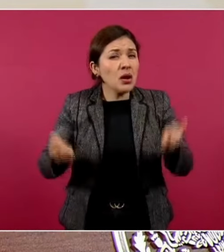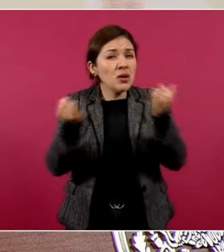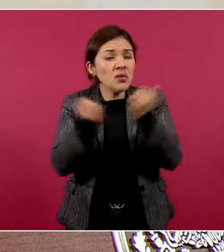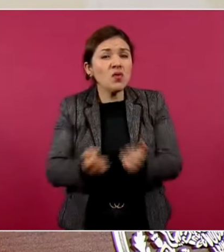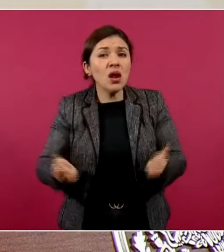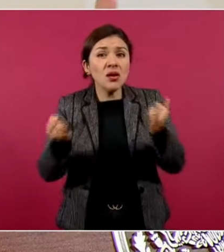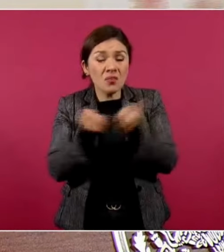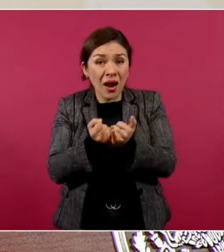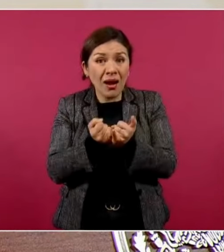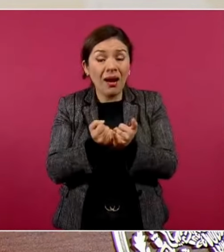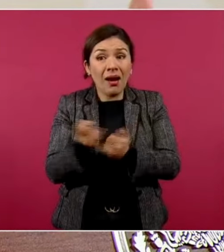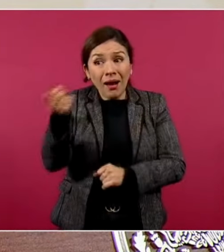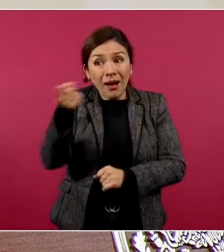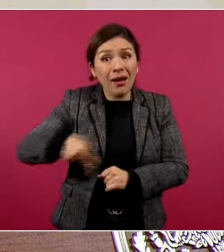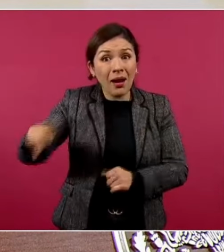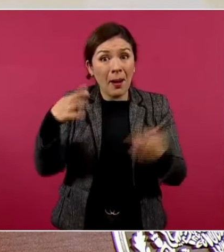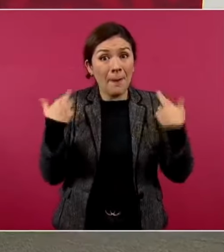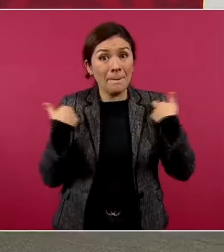no le iba a llegar